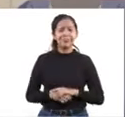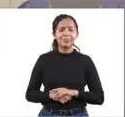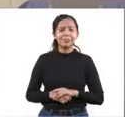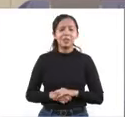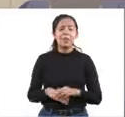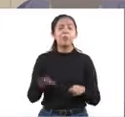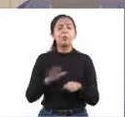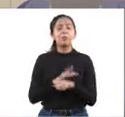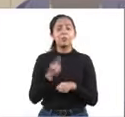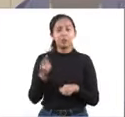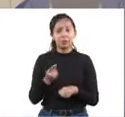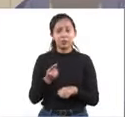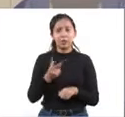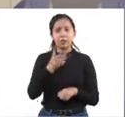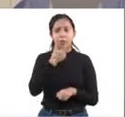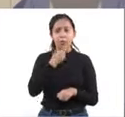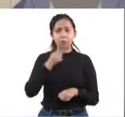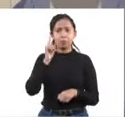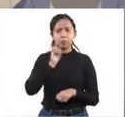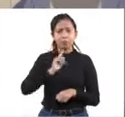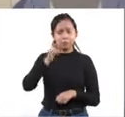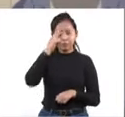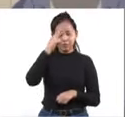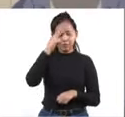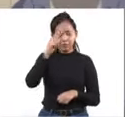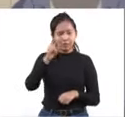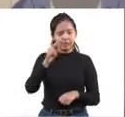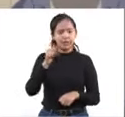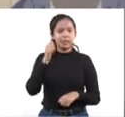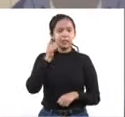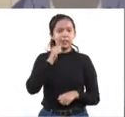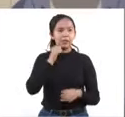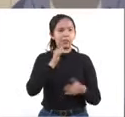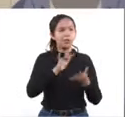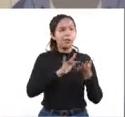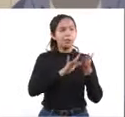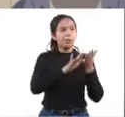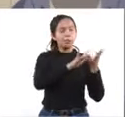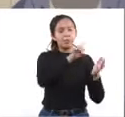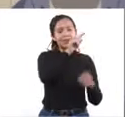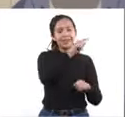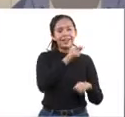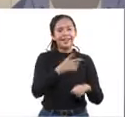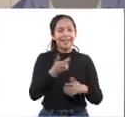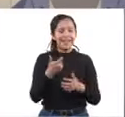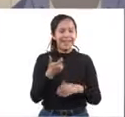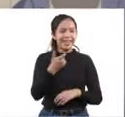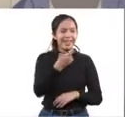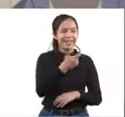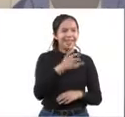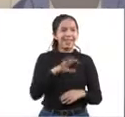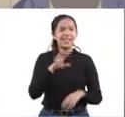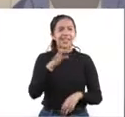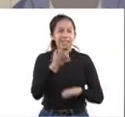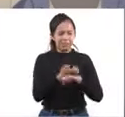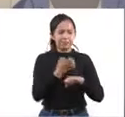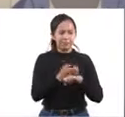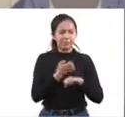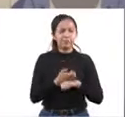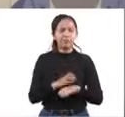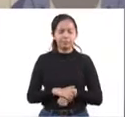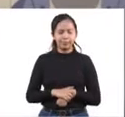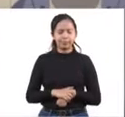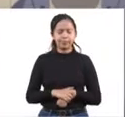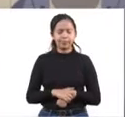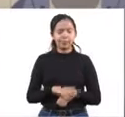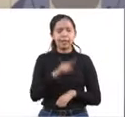porque las mexicanas y mexicanos aportan mucho a la economía de Estados Unidos, por eso digo inexplicable.